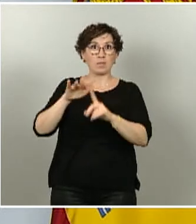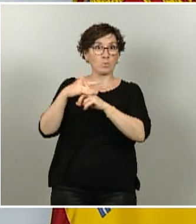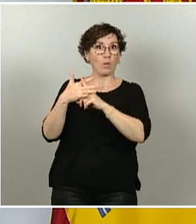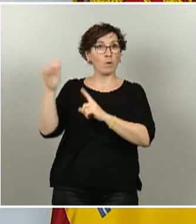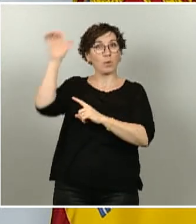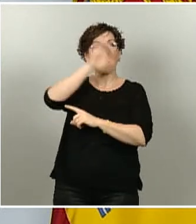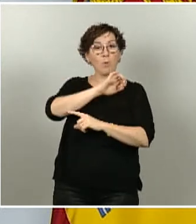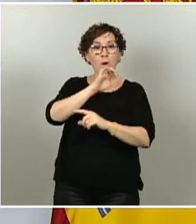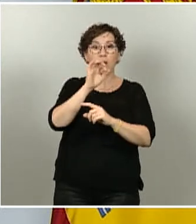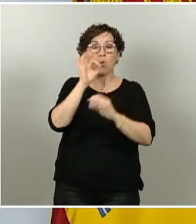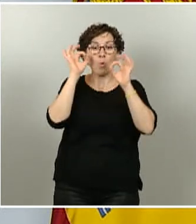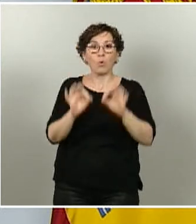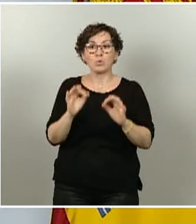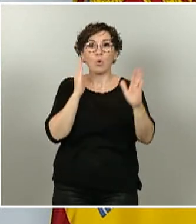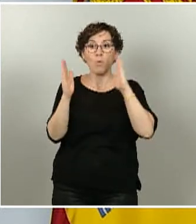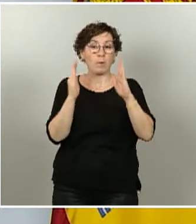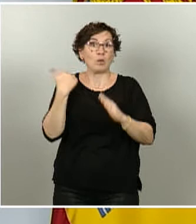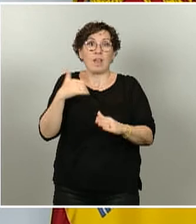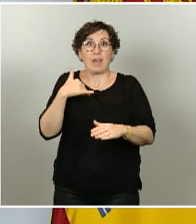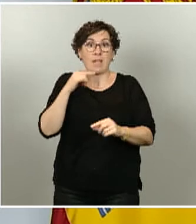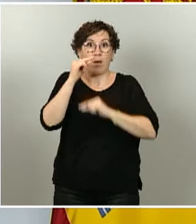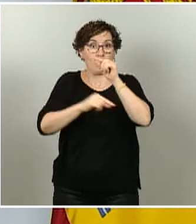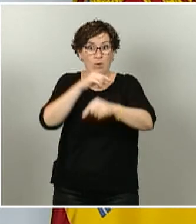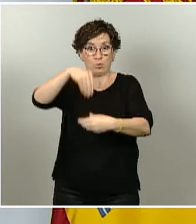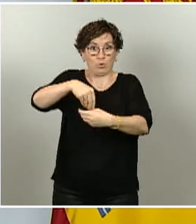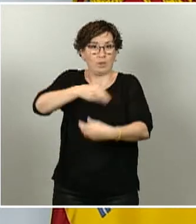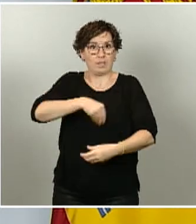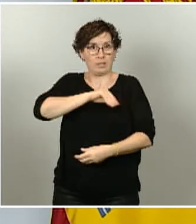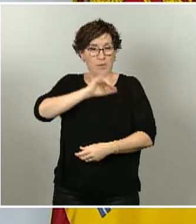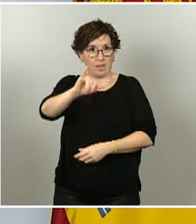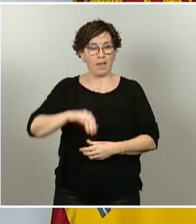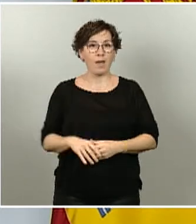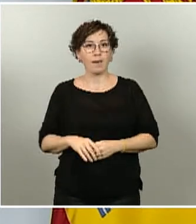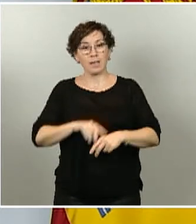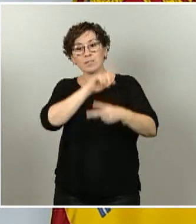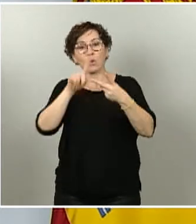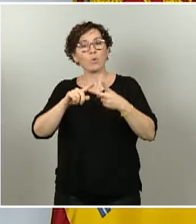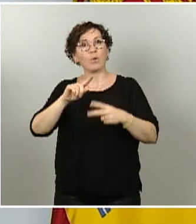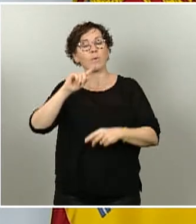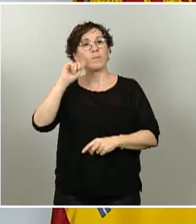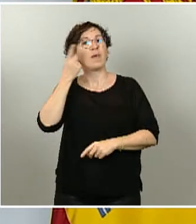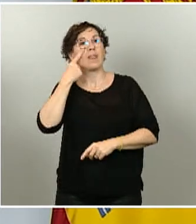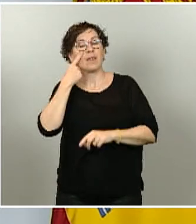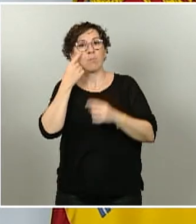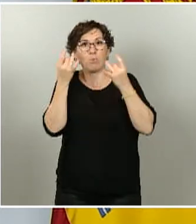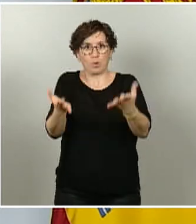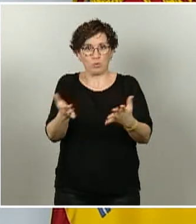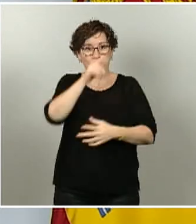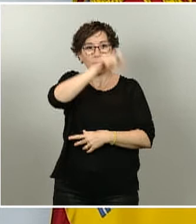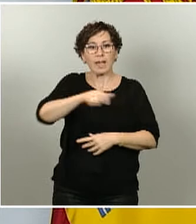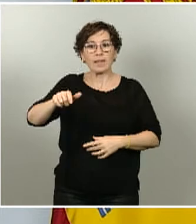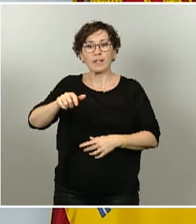teníamos dentro. En segundo lugar, la capacidad de identificar tempranamente a las personas que dan positivo, y en este